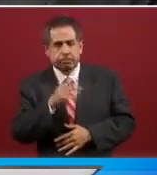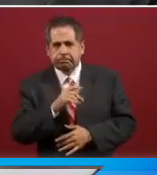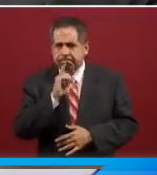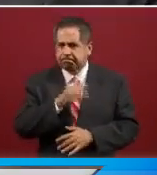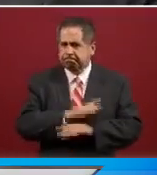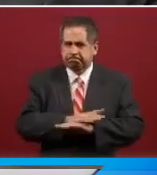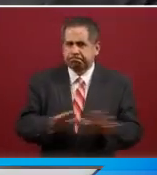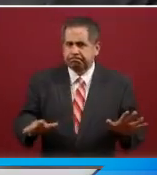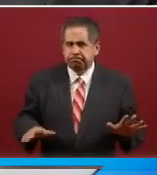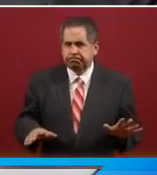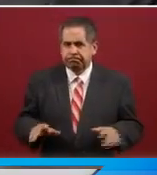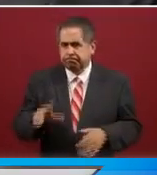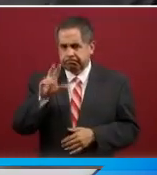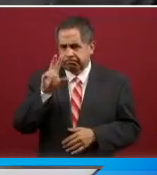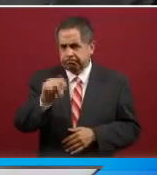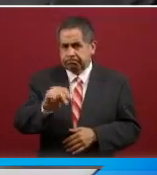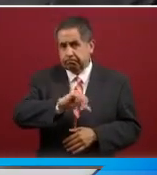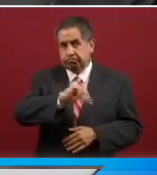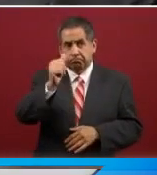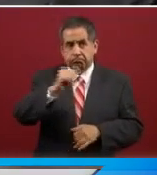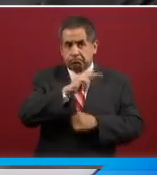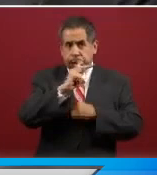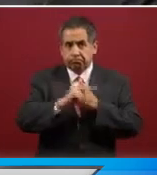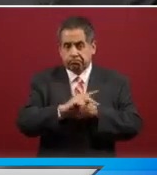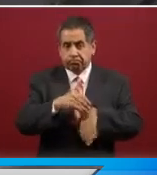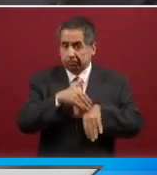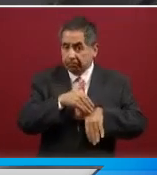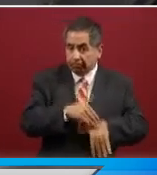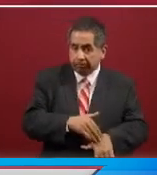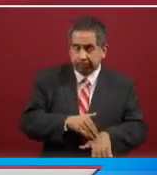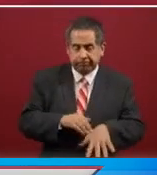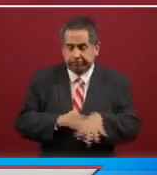gobierno extranjero. O sea,